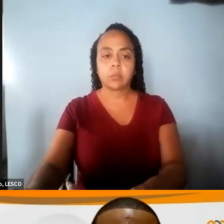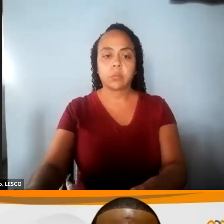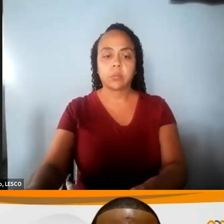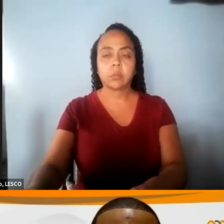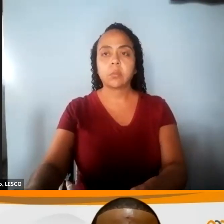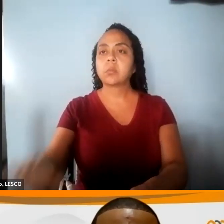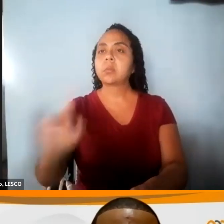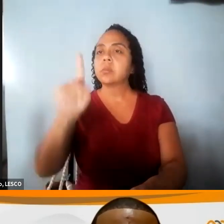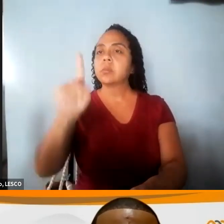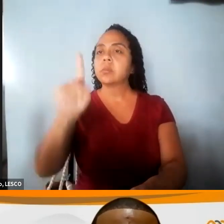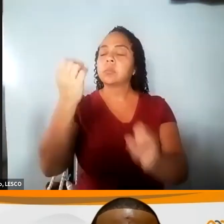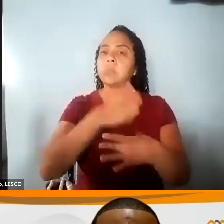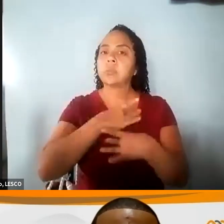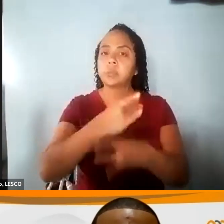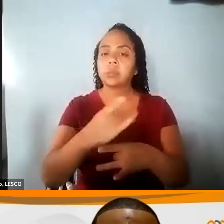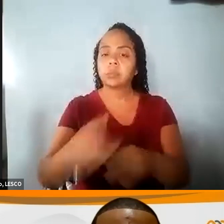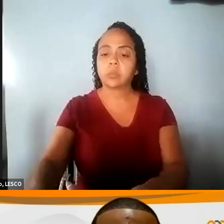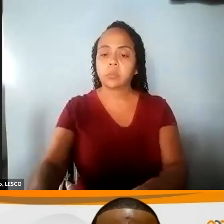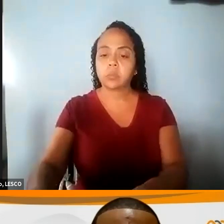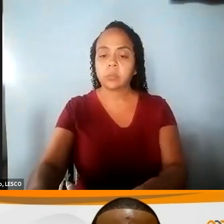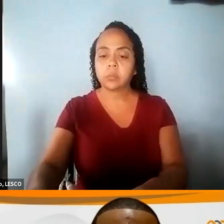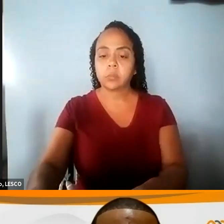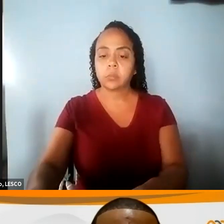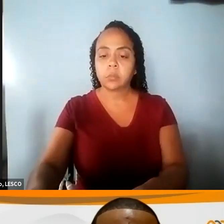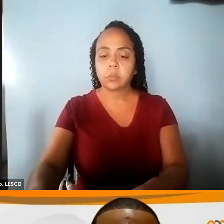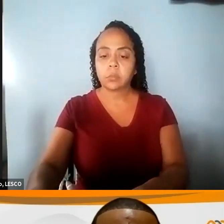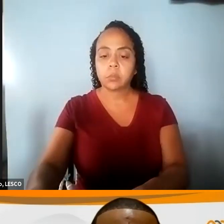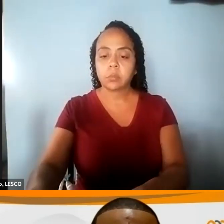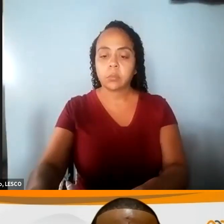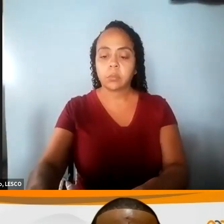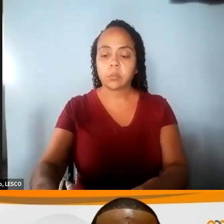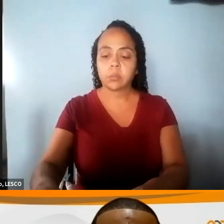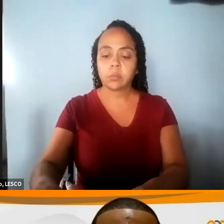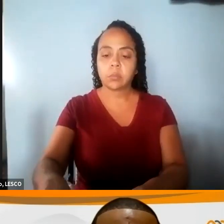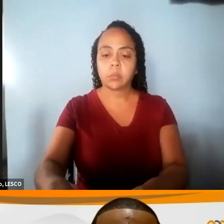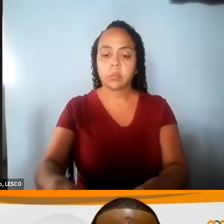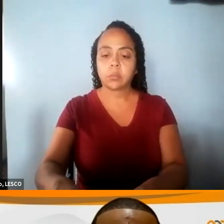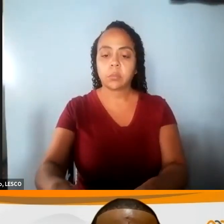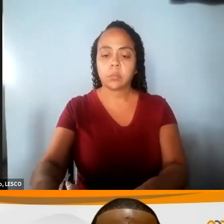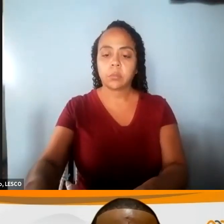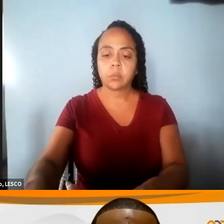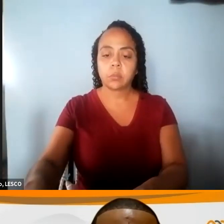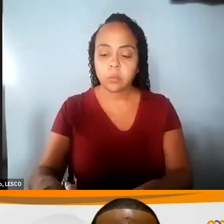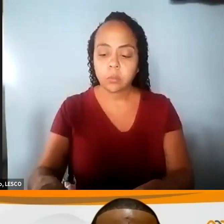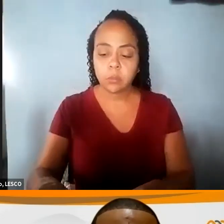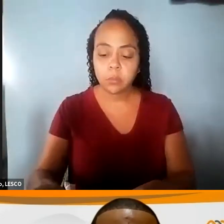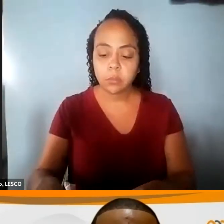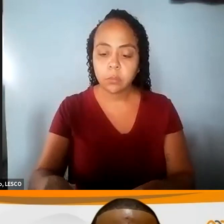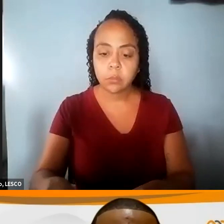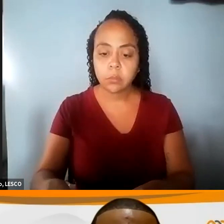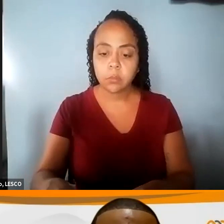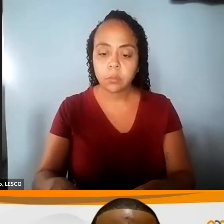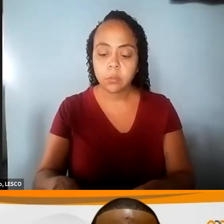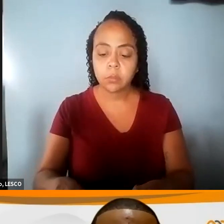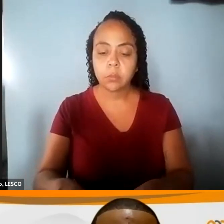muy muy interesante y sobre árabes pero también que nos muestra cuál es el nos da un ejemplo de cuál es el potencial de